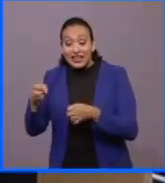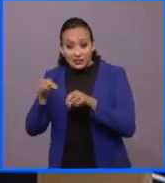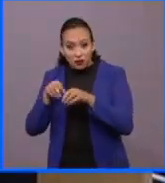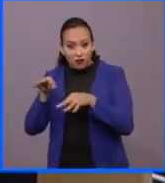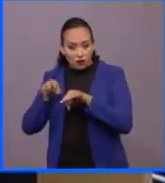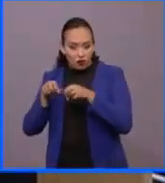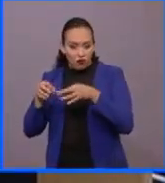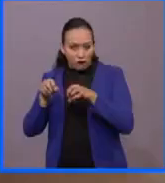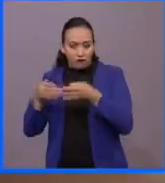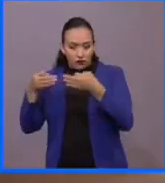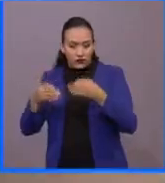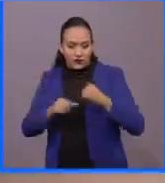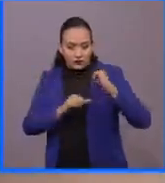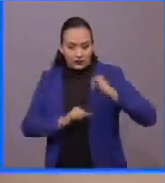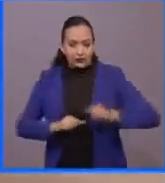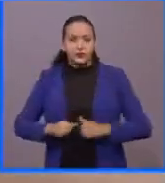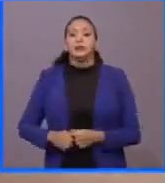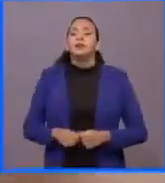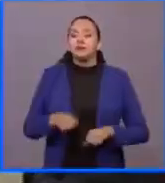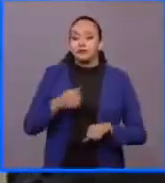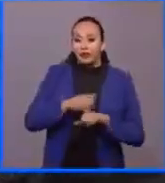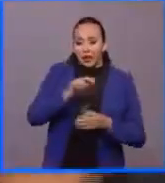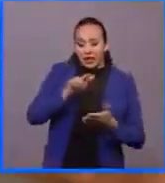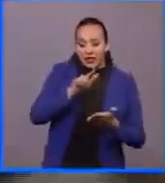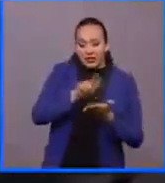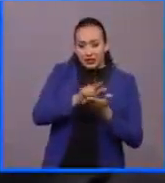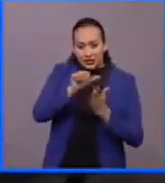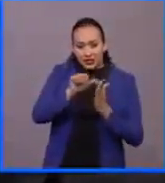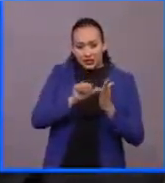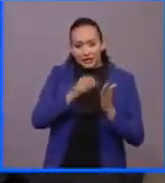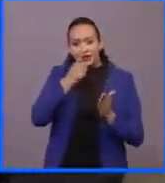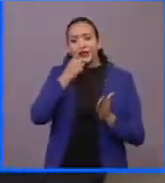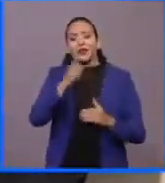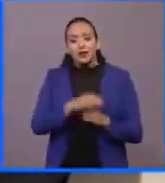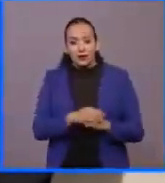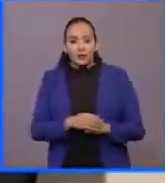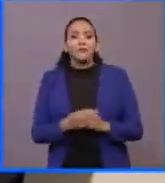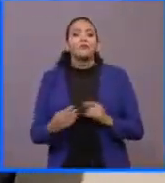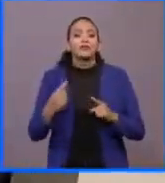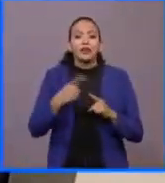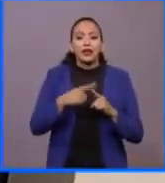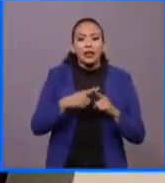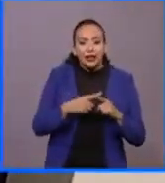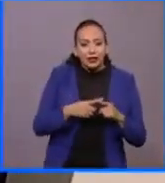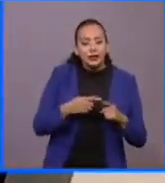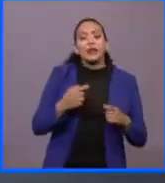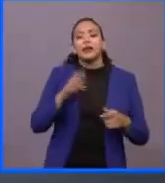artículo 37 de la ley en la materia, que define las reglas de competencia